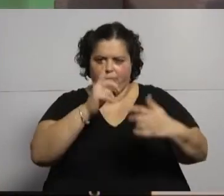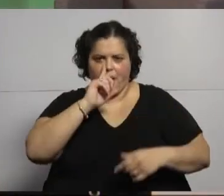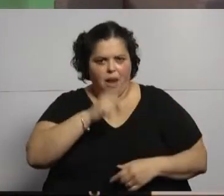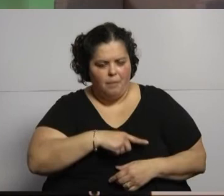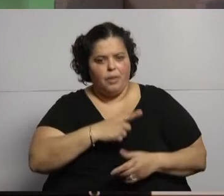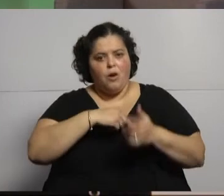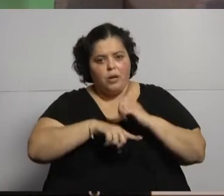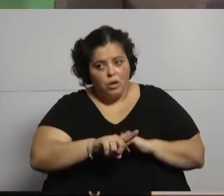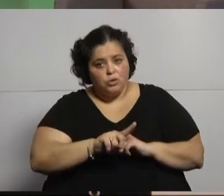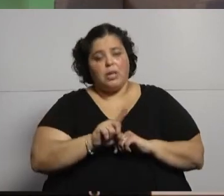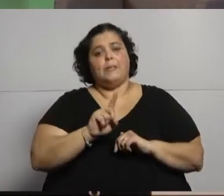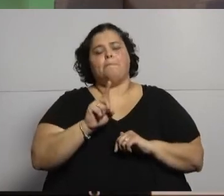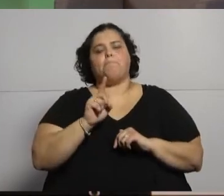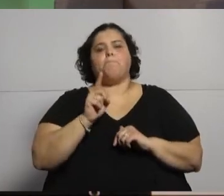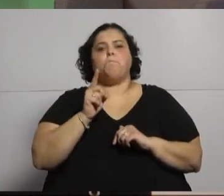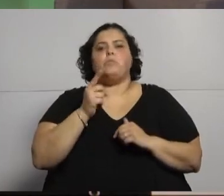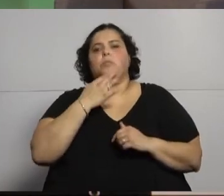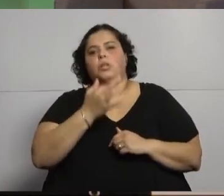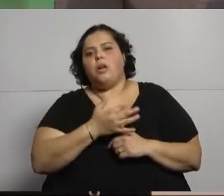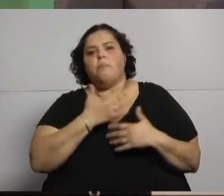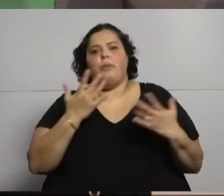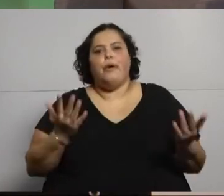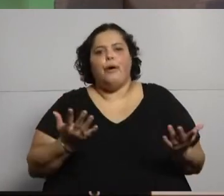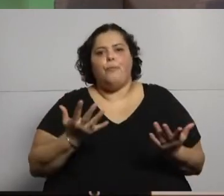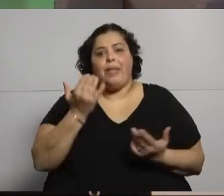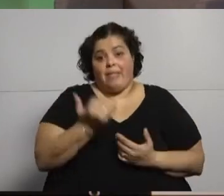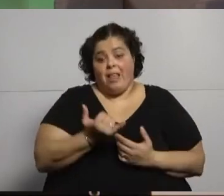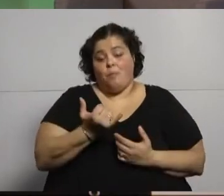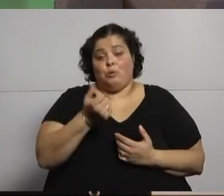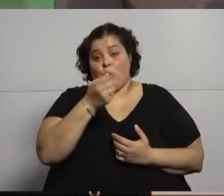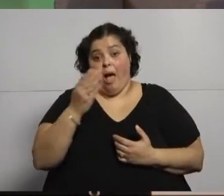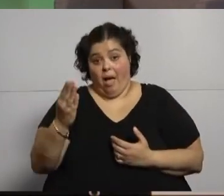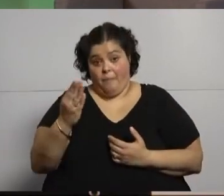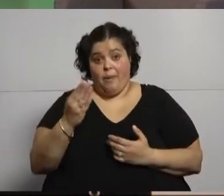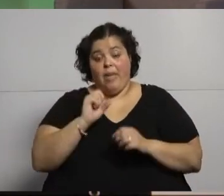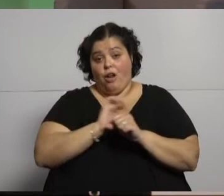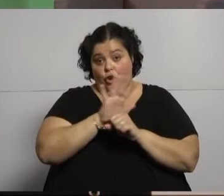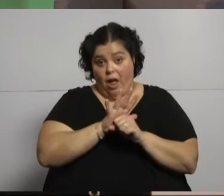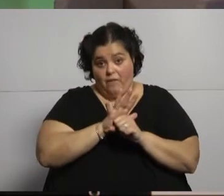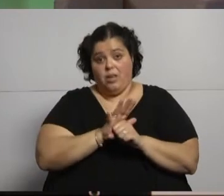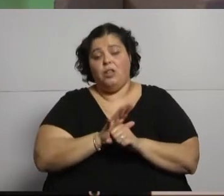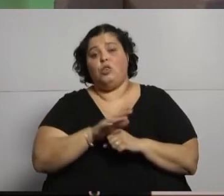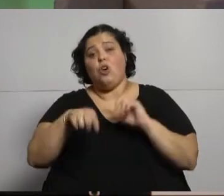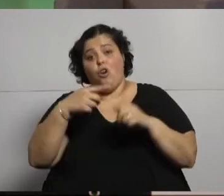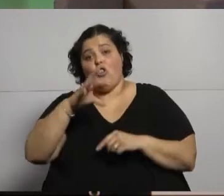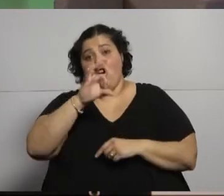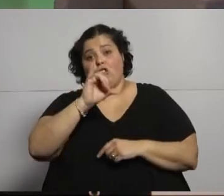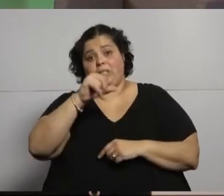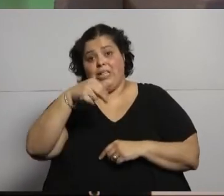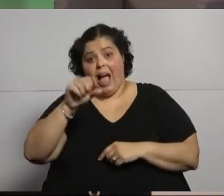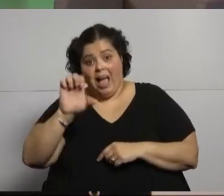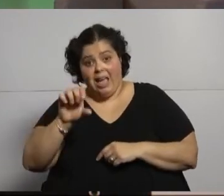aplicación por ejemplo, tenemos una aplicación de coronavirus, tenemos rastreo que está haciendo el SINAE y esa conjunción